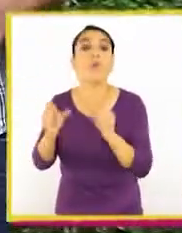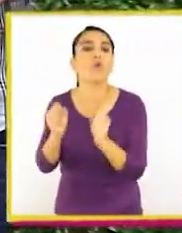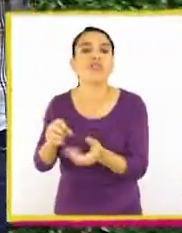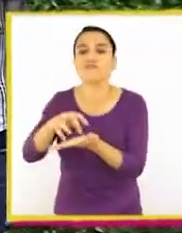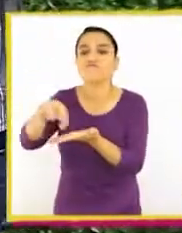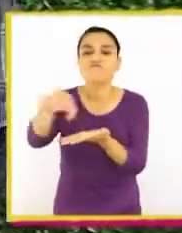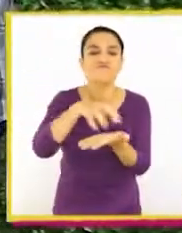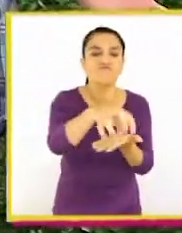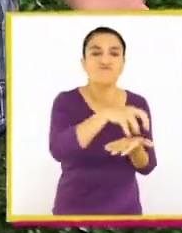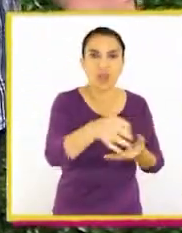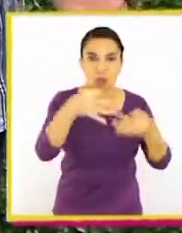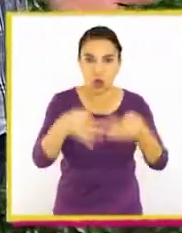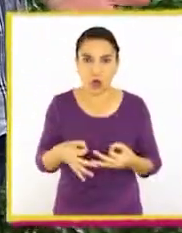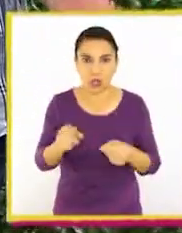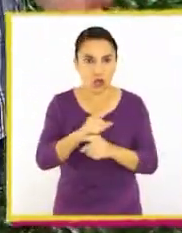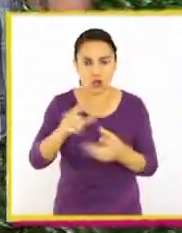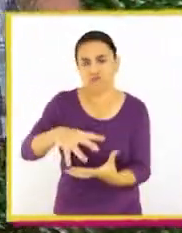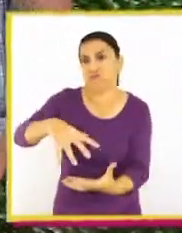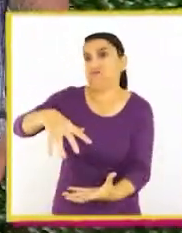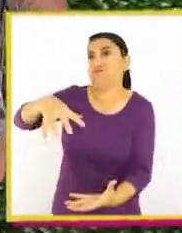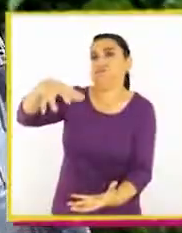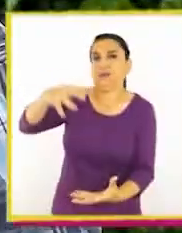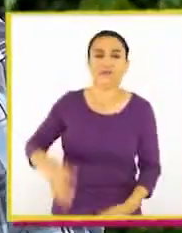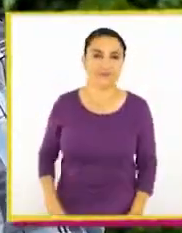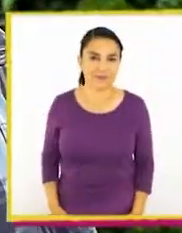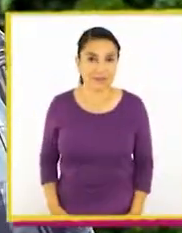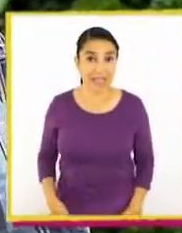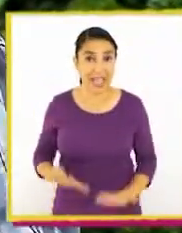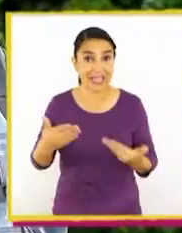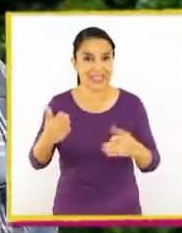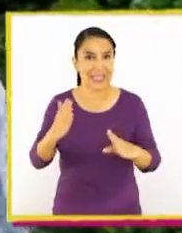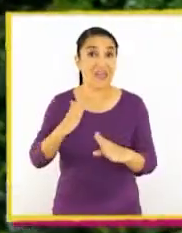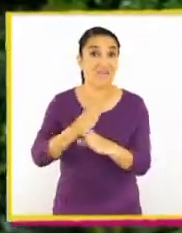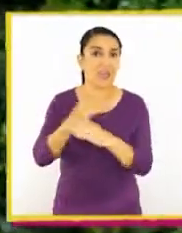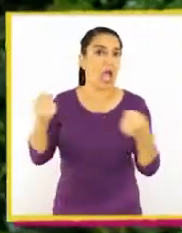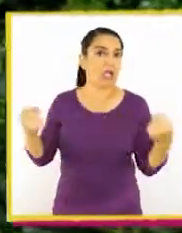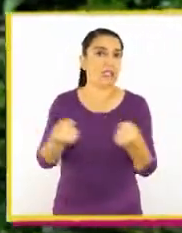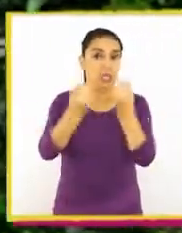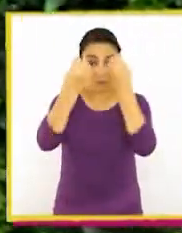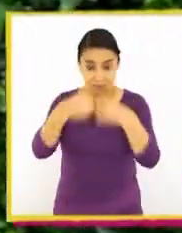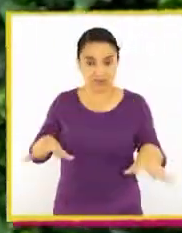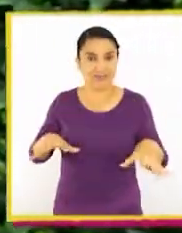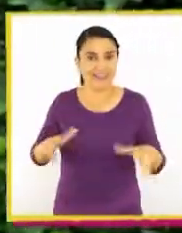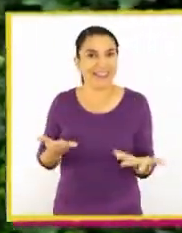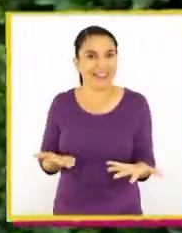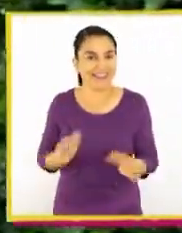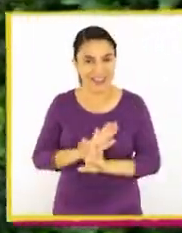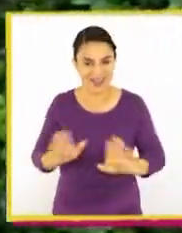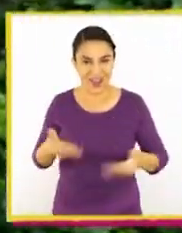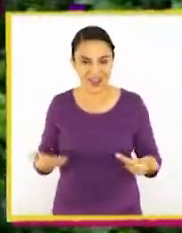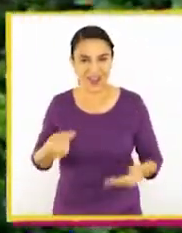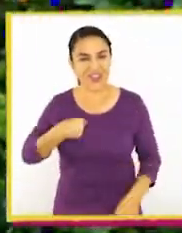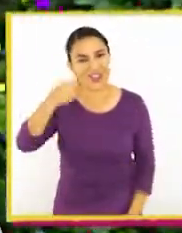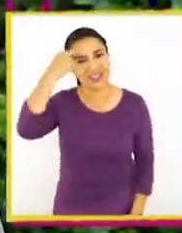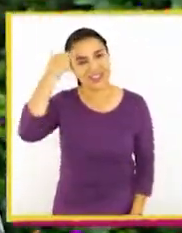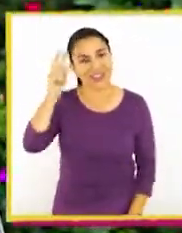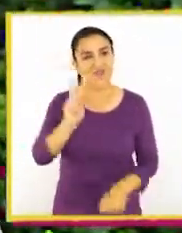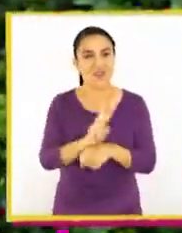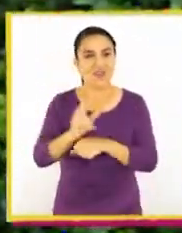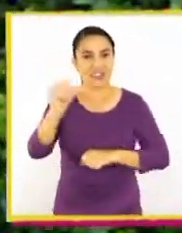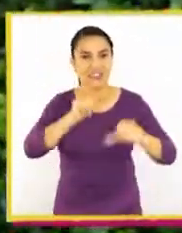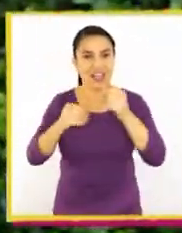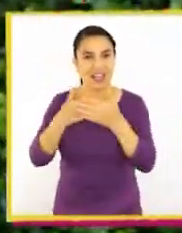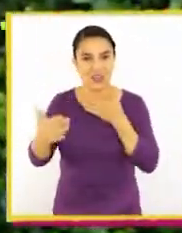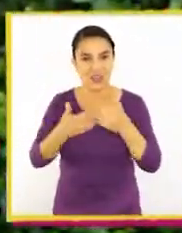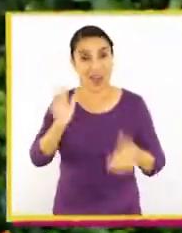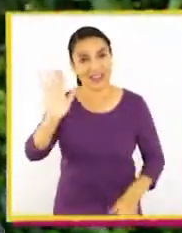dividirla correctamente y no sobrepasarse las cantidades. Así evitan este tipo de accidentes. Es todo por hoy. Soy César, su profesor